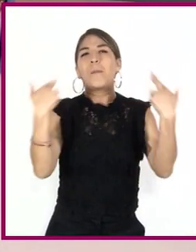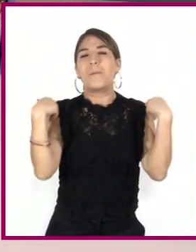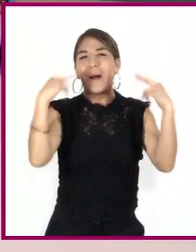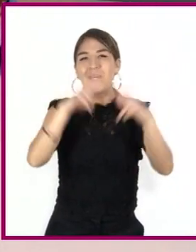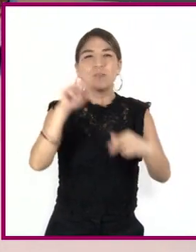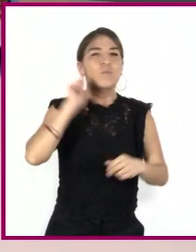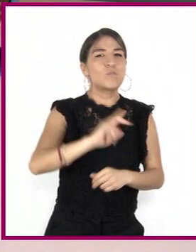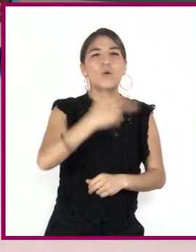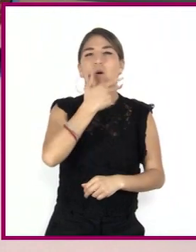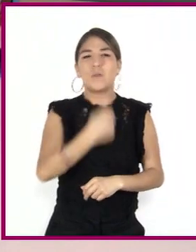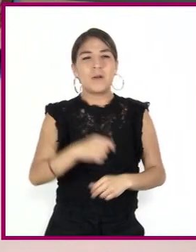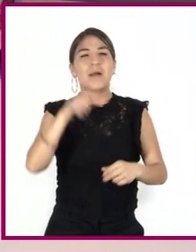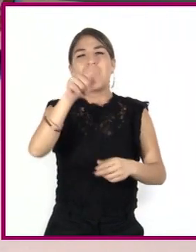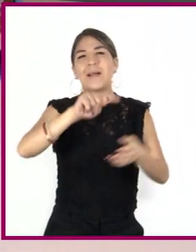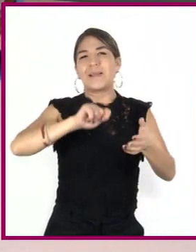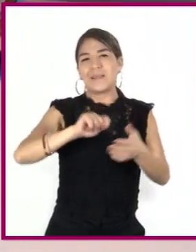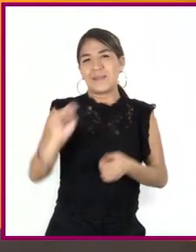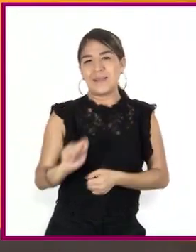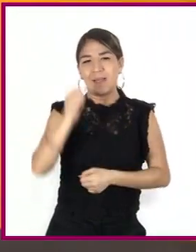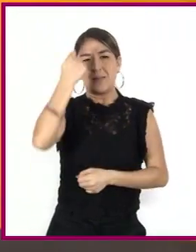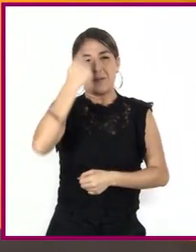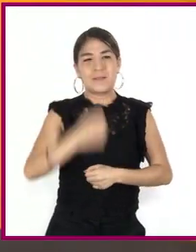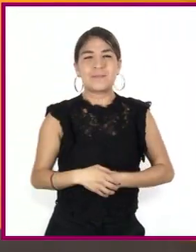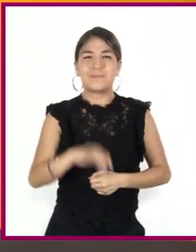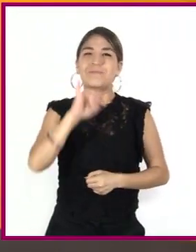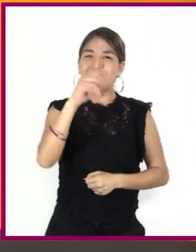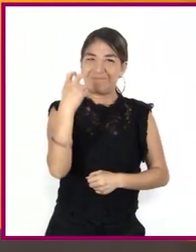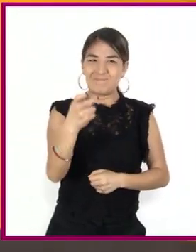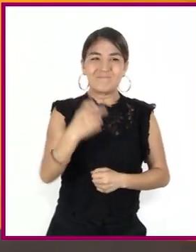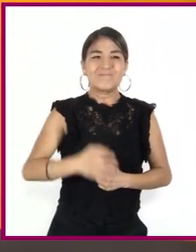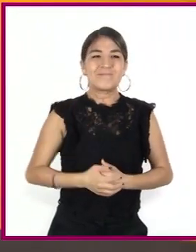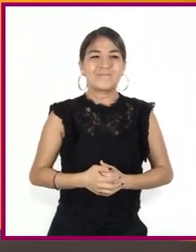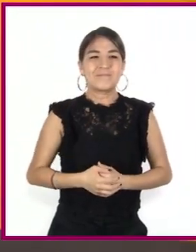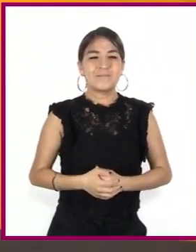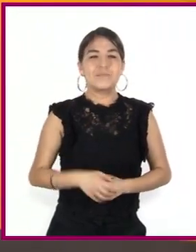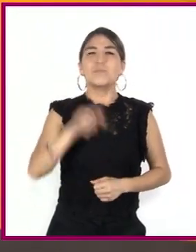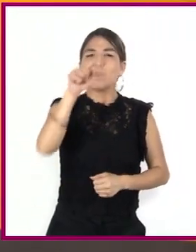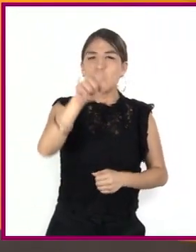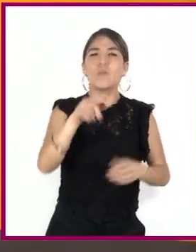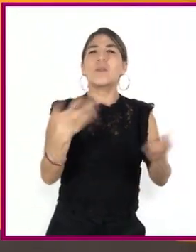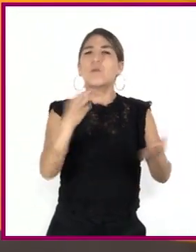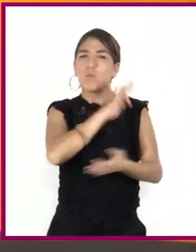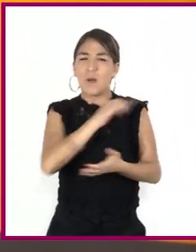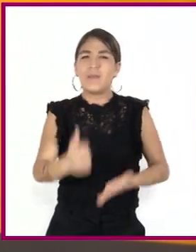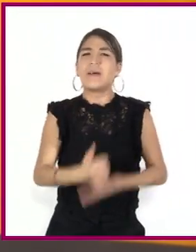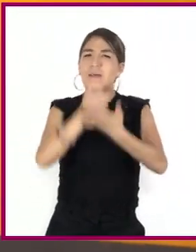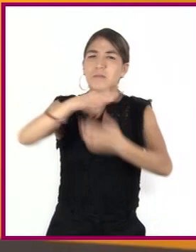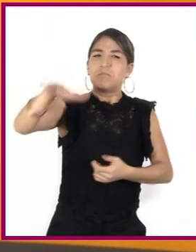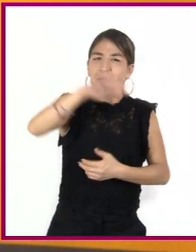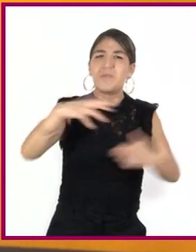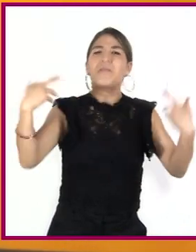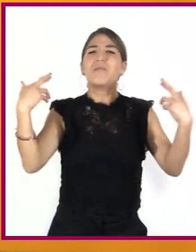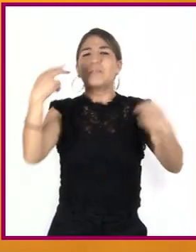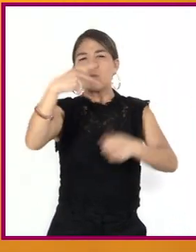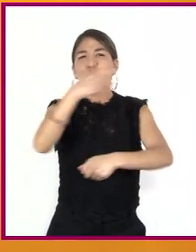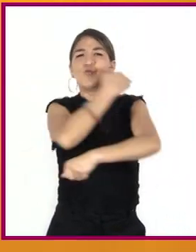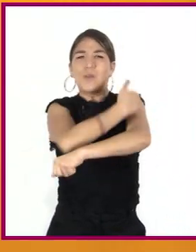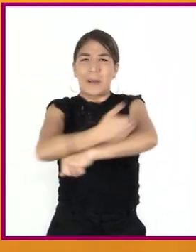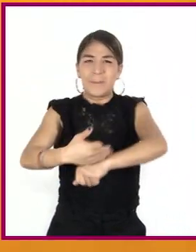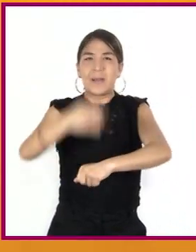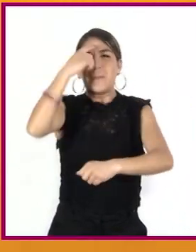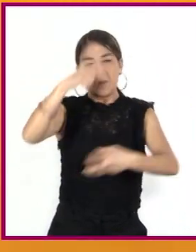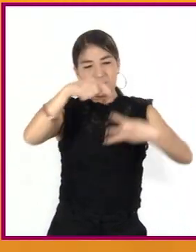maestro o maestra de tecnología. Efectivamente, apóyense de su familia y discutan las 3